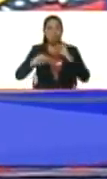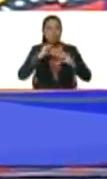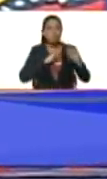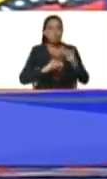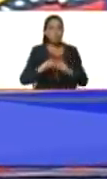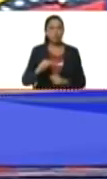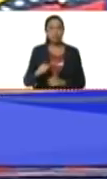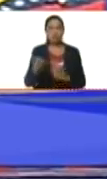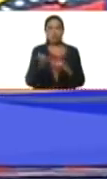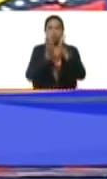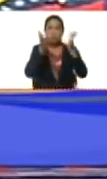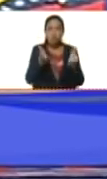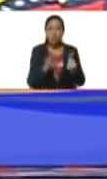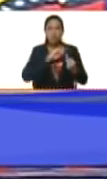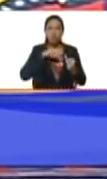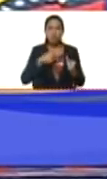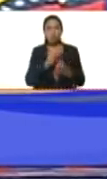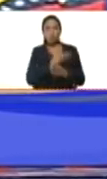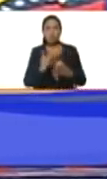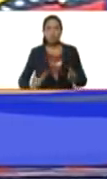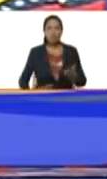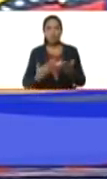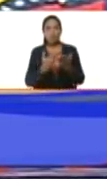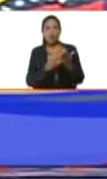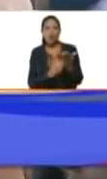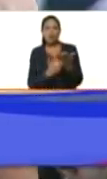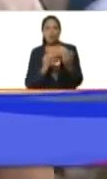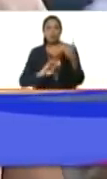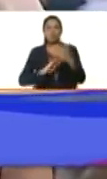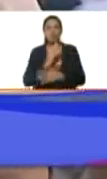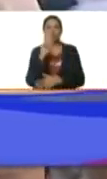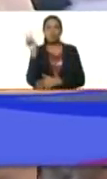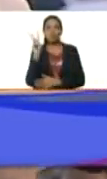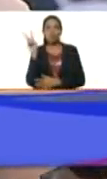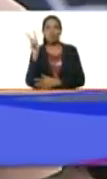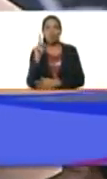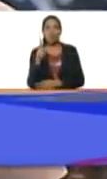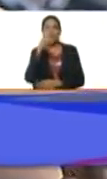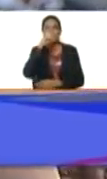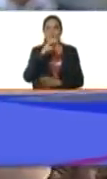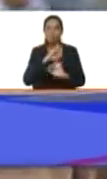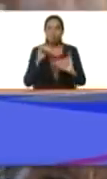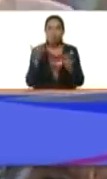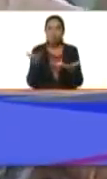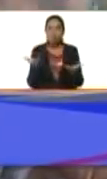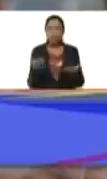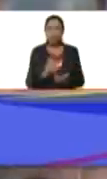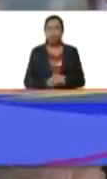Diego, mira, nuestro expresidente de la Federación Venezolana. ¿En qué año estás ya, Diego?